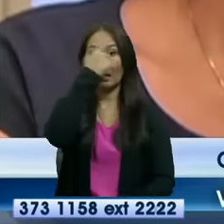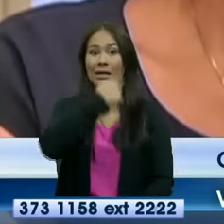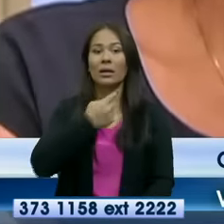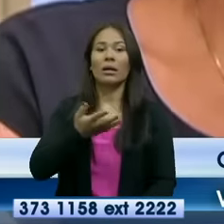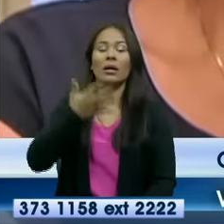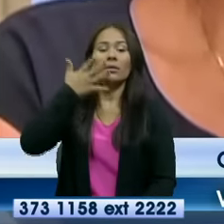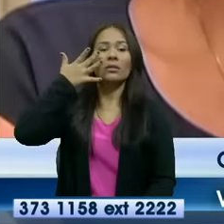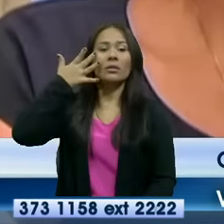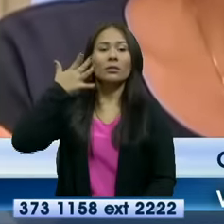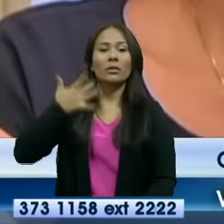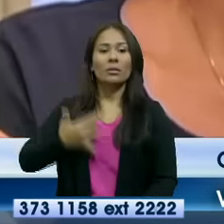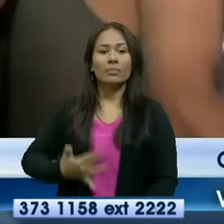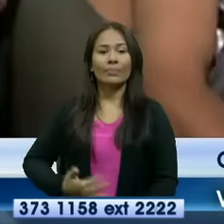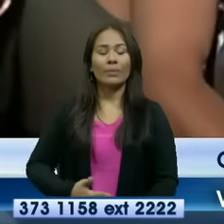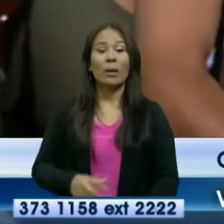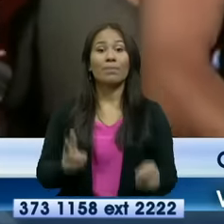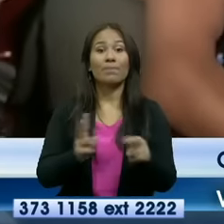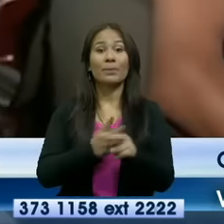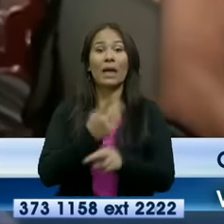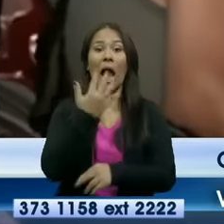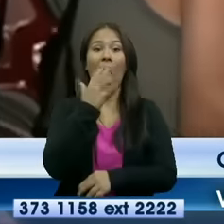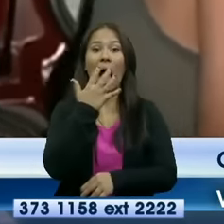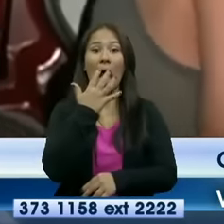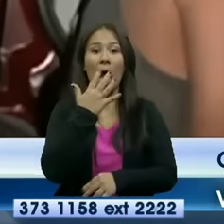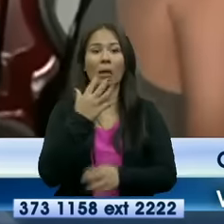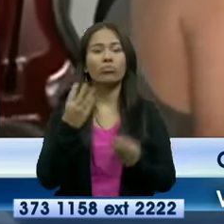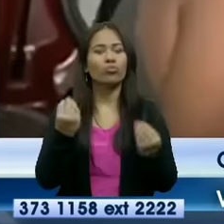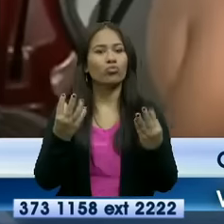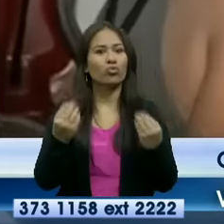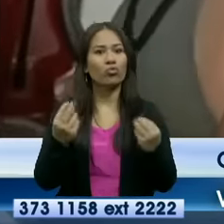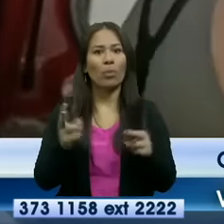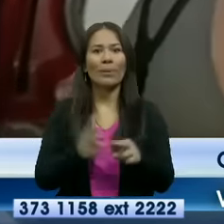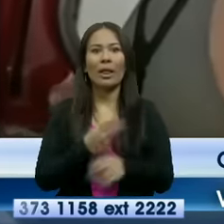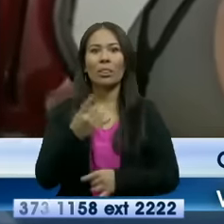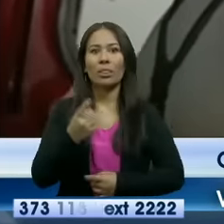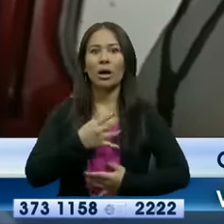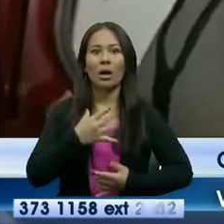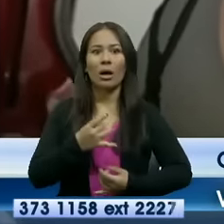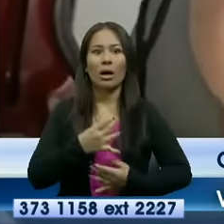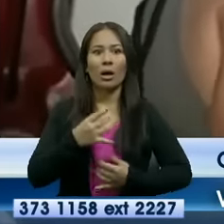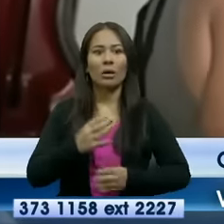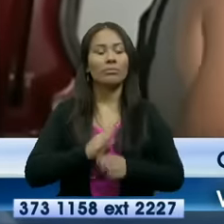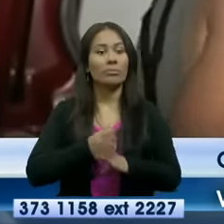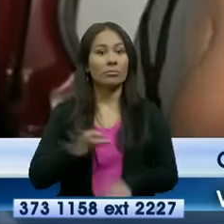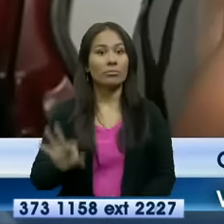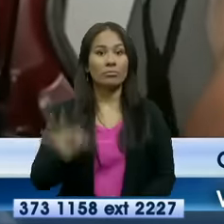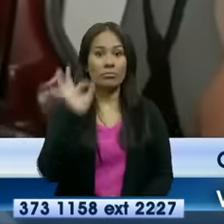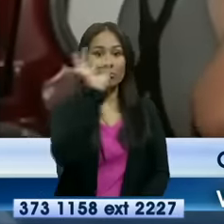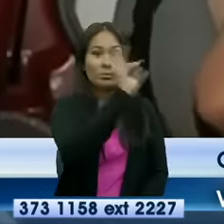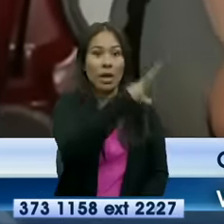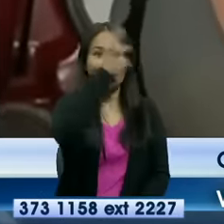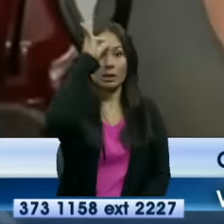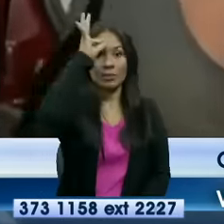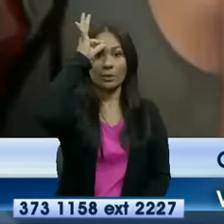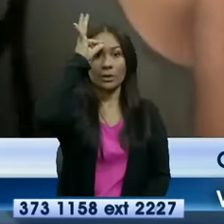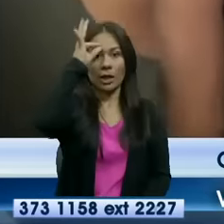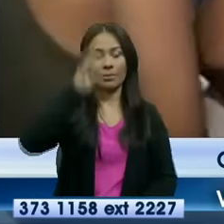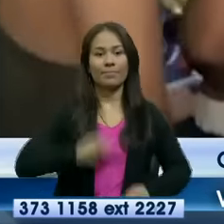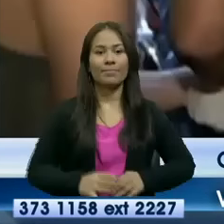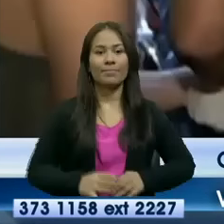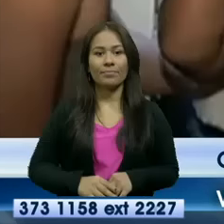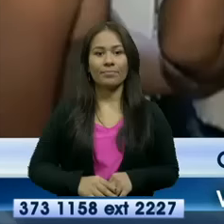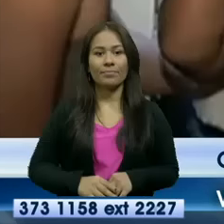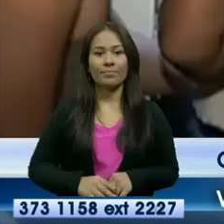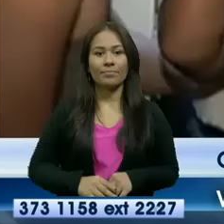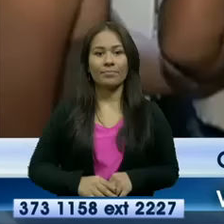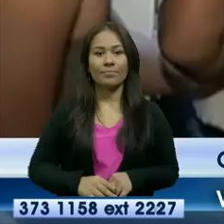en su cuerpo. Esto le generó ardor y mucho dolor. Posterior fue llevado a un hospital. Al